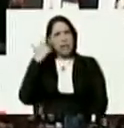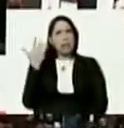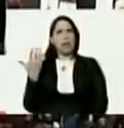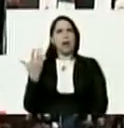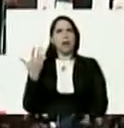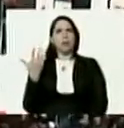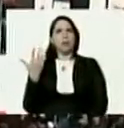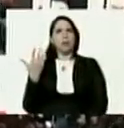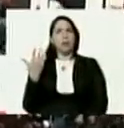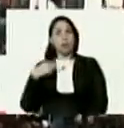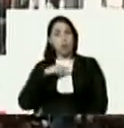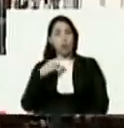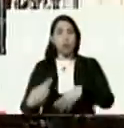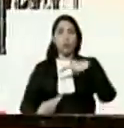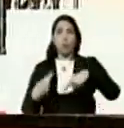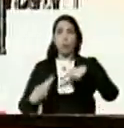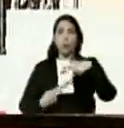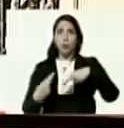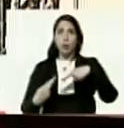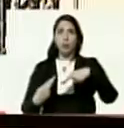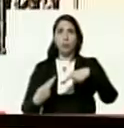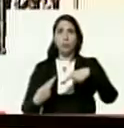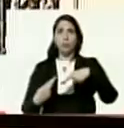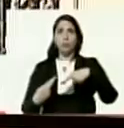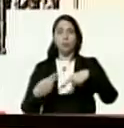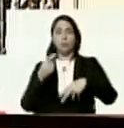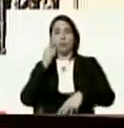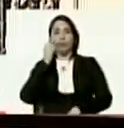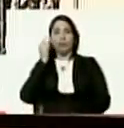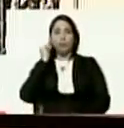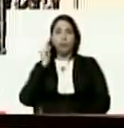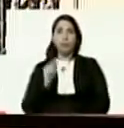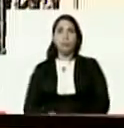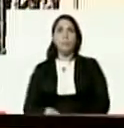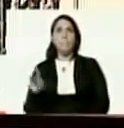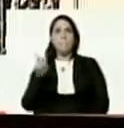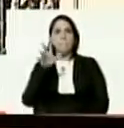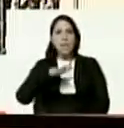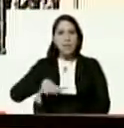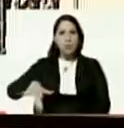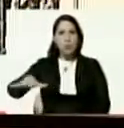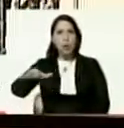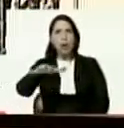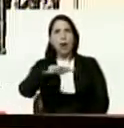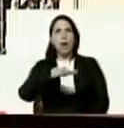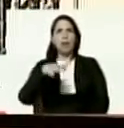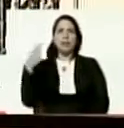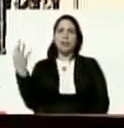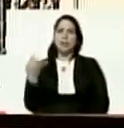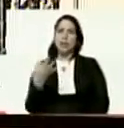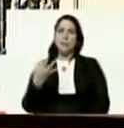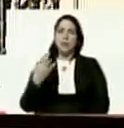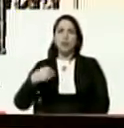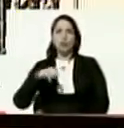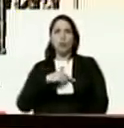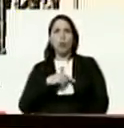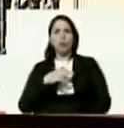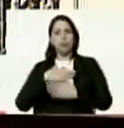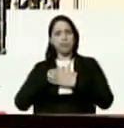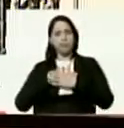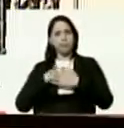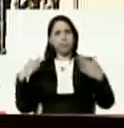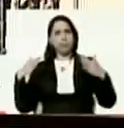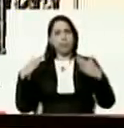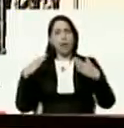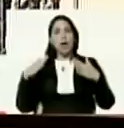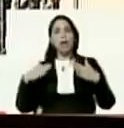los revolucionarios y las revolucionarias de Venezuela siempre estaremos prestos a